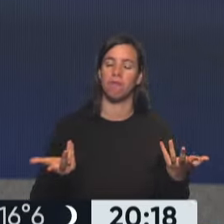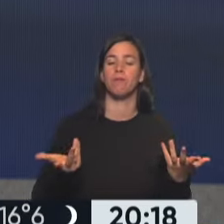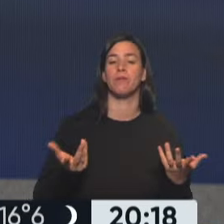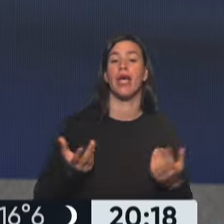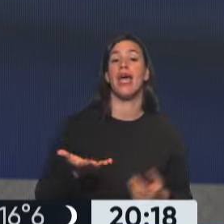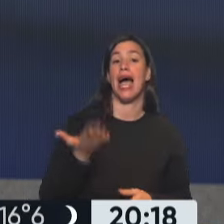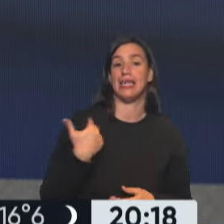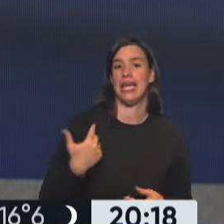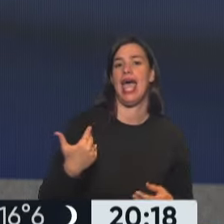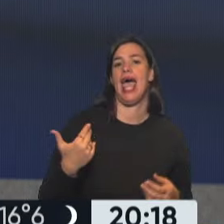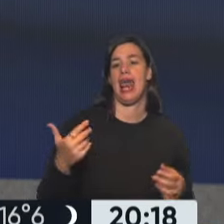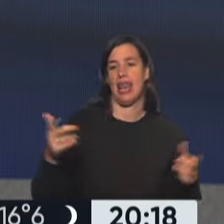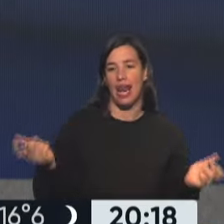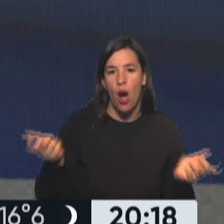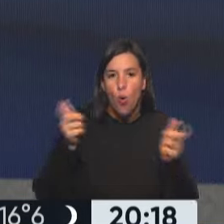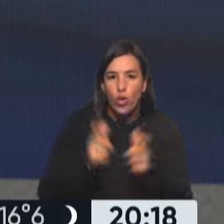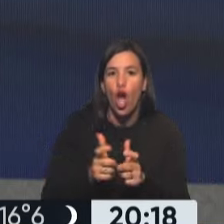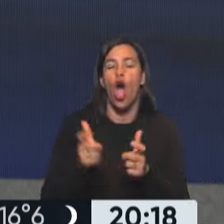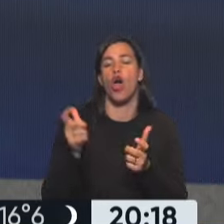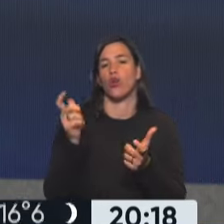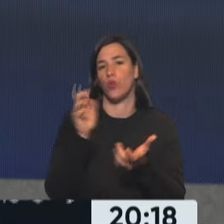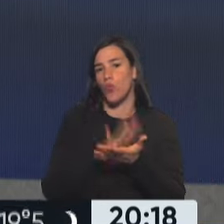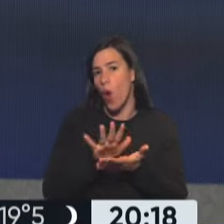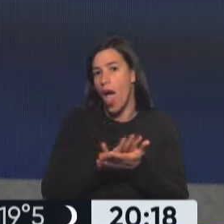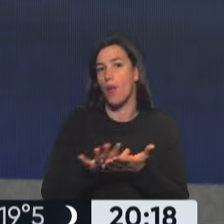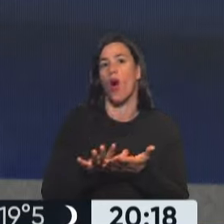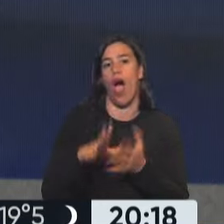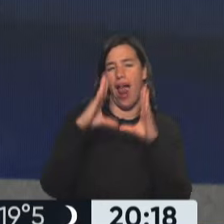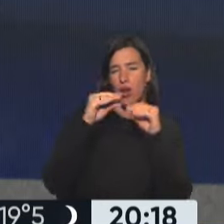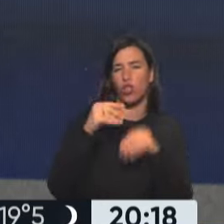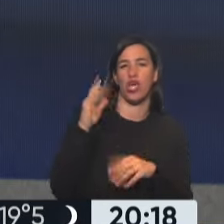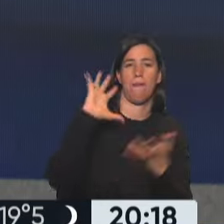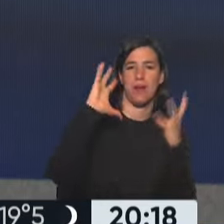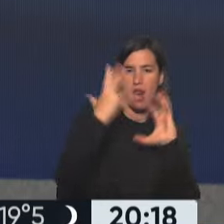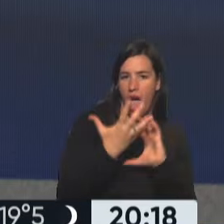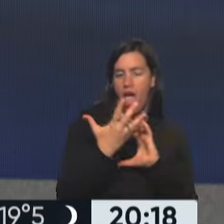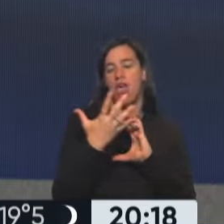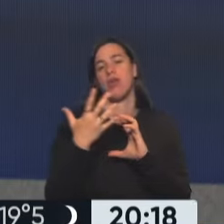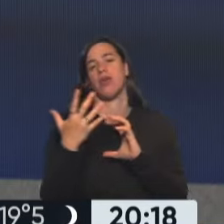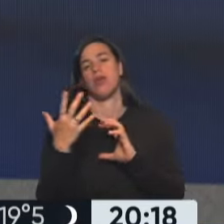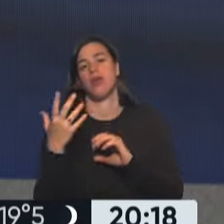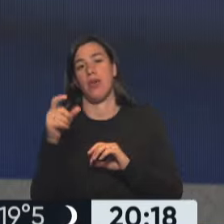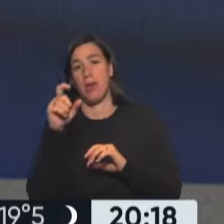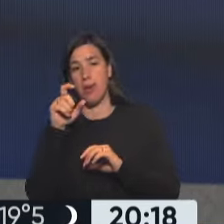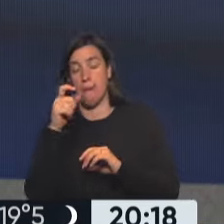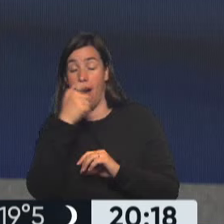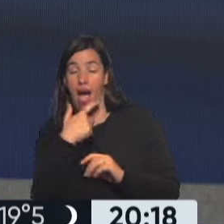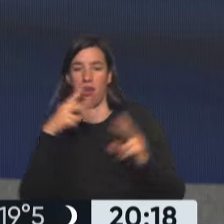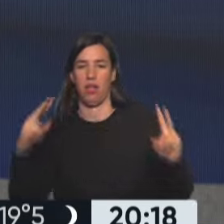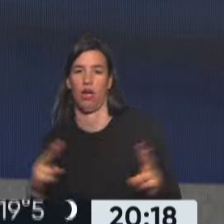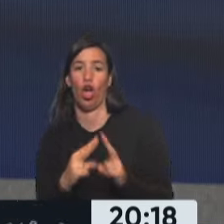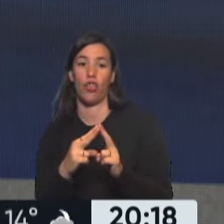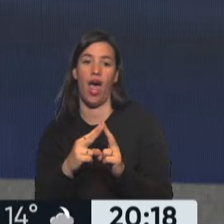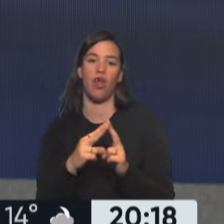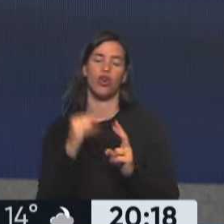encuentro por la noche la residencia de Olivos entre el presidente Javier Miley y el ex mandatario Mauricio macri bueno de todo esto estaremos hablando